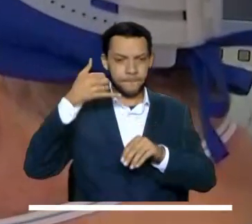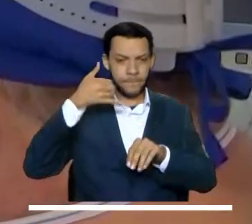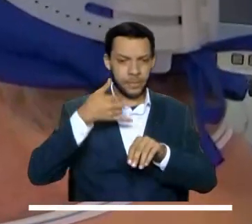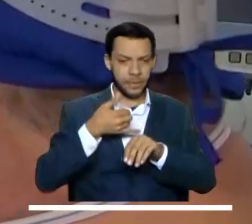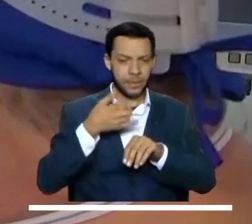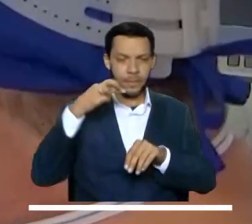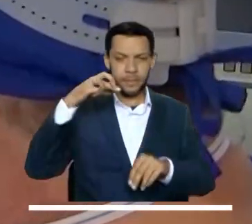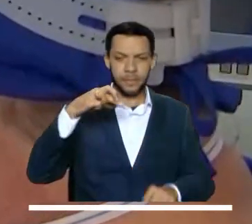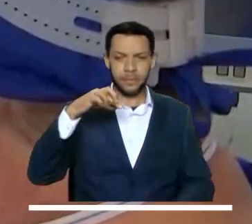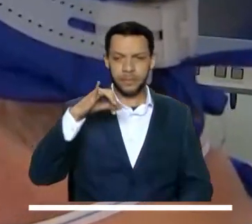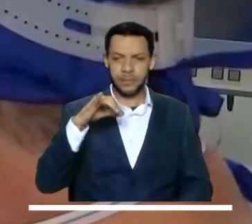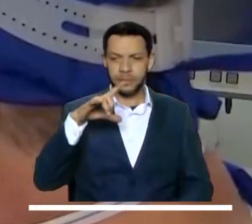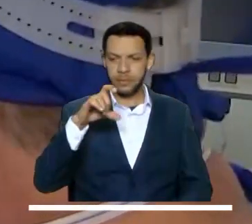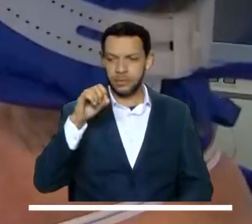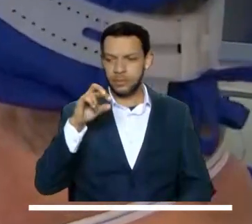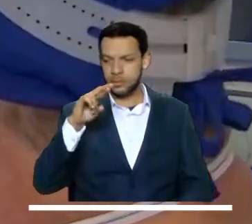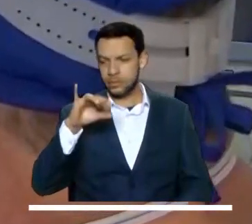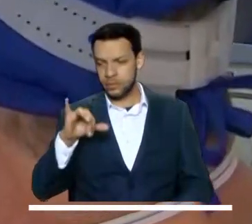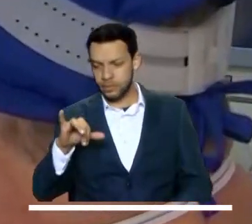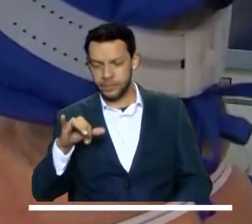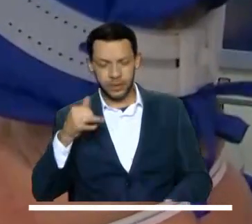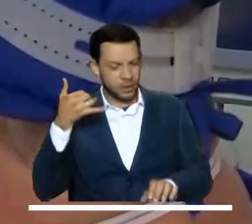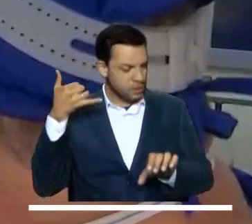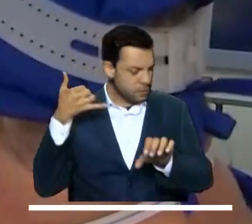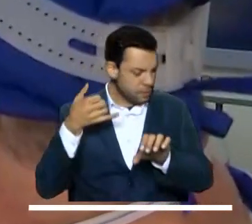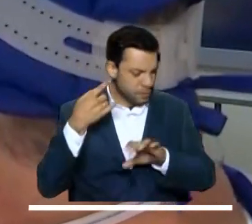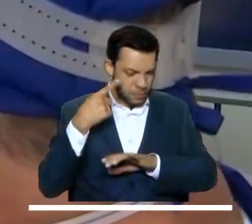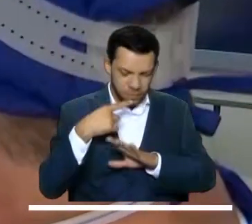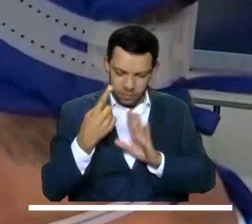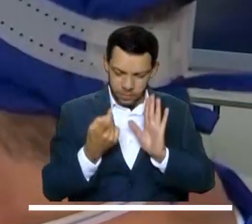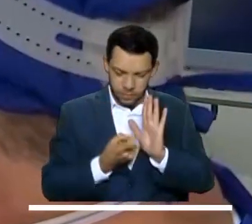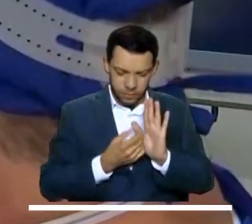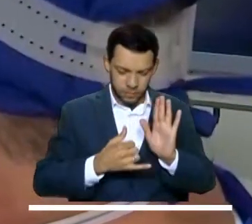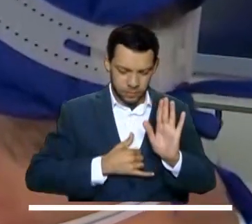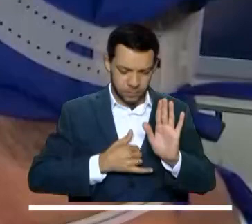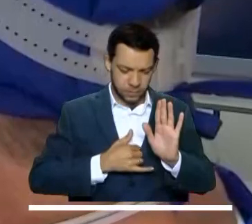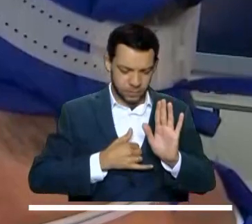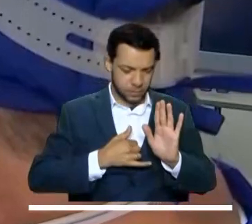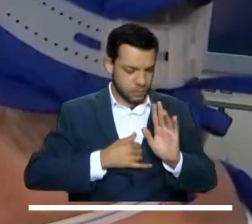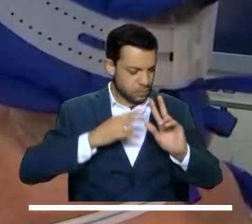primera y segunda porción duodenal y nos regresamos, ¿sí? Tratando de identificar todas las lesiones que pueden